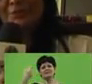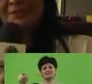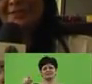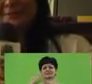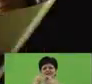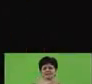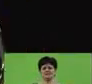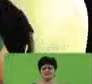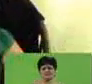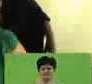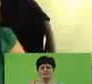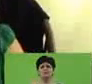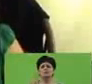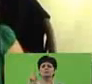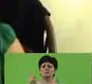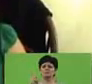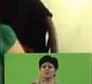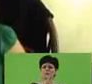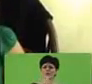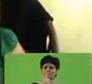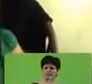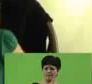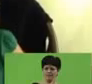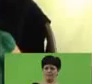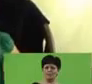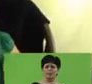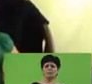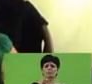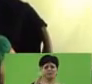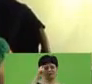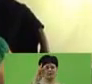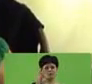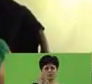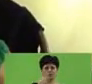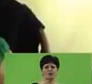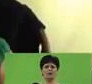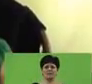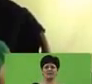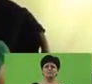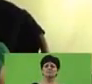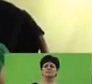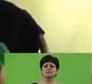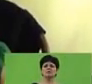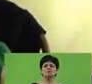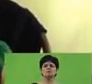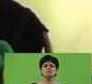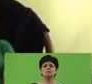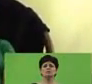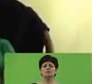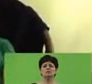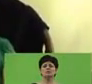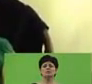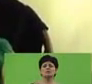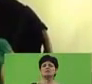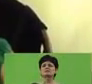también protagonizás. Yo soy profesora para la enseñanza primaria, soy de la zona de Boedo, de Capital Federal, estoy en